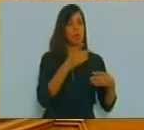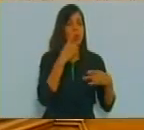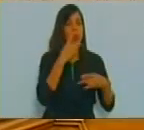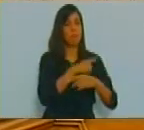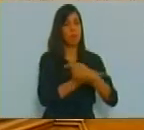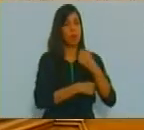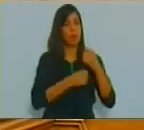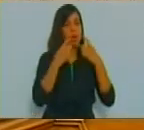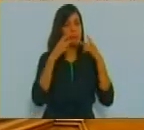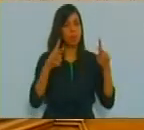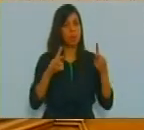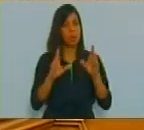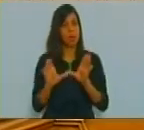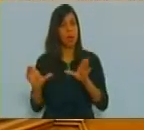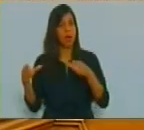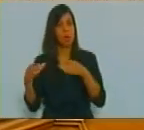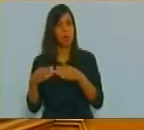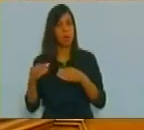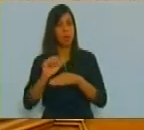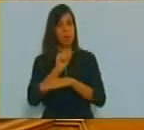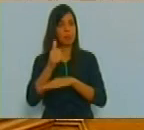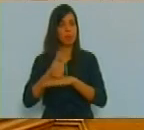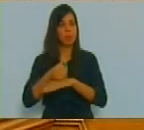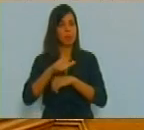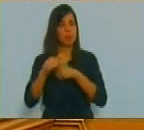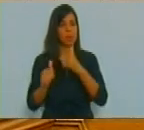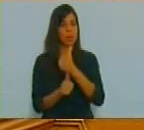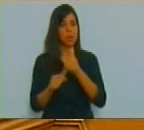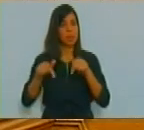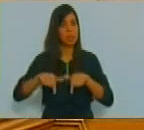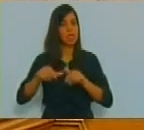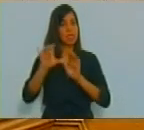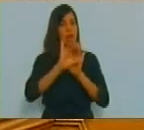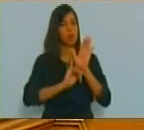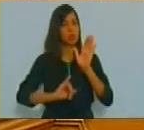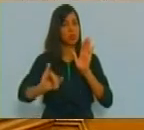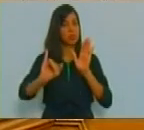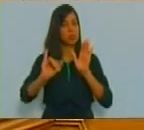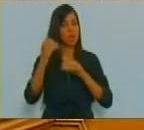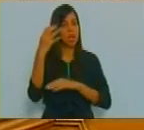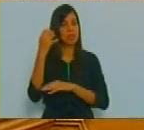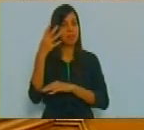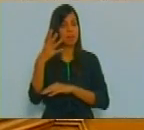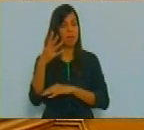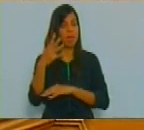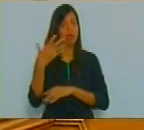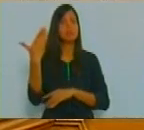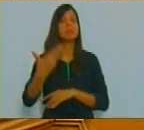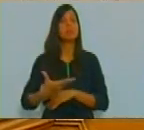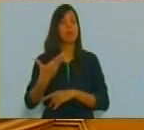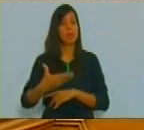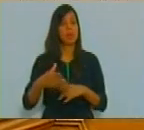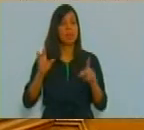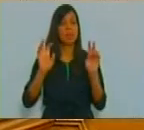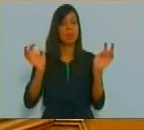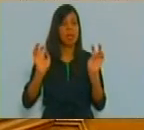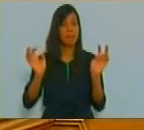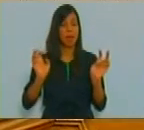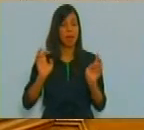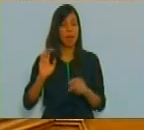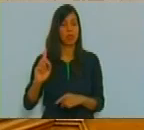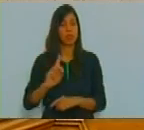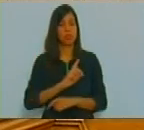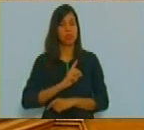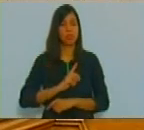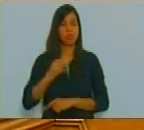primer vicepresidente y presidencia de esta asamblea constituyente es tan relevante este tema que nos llama y